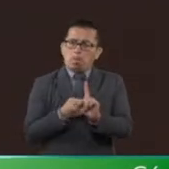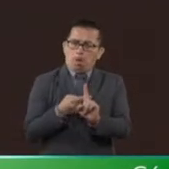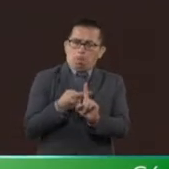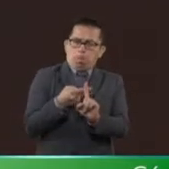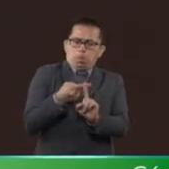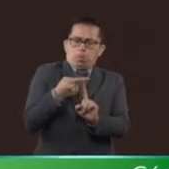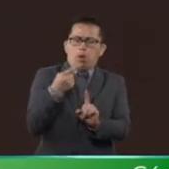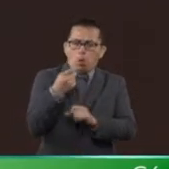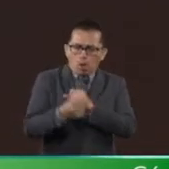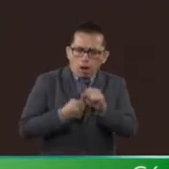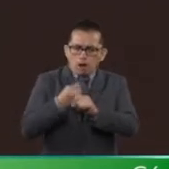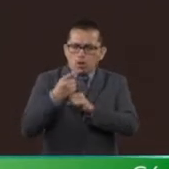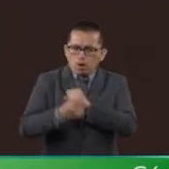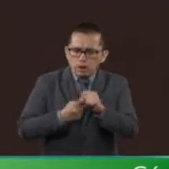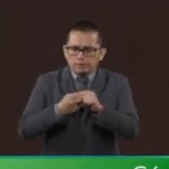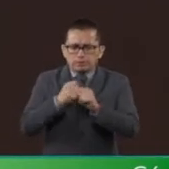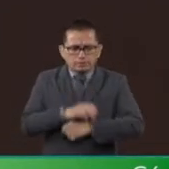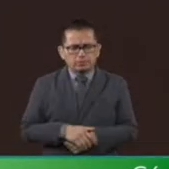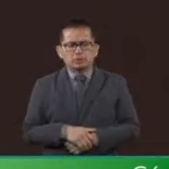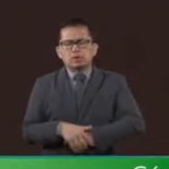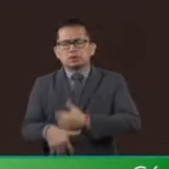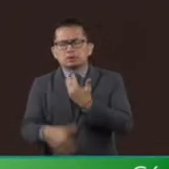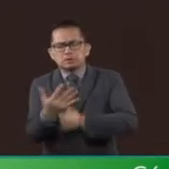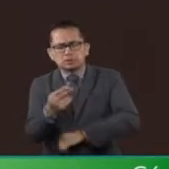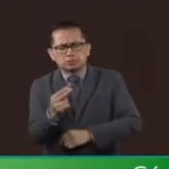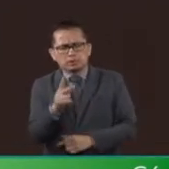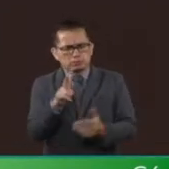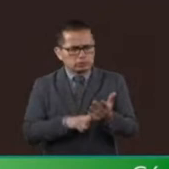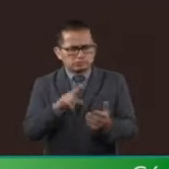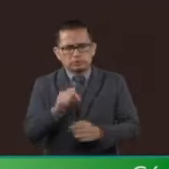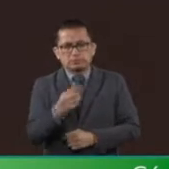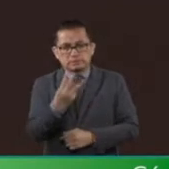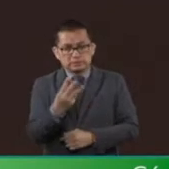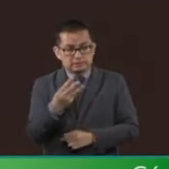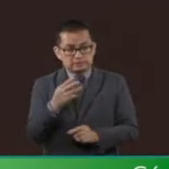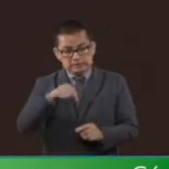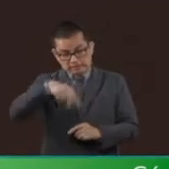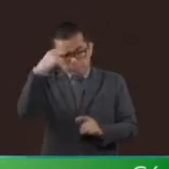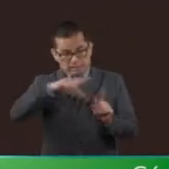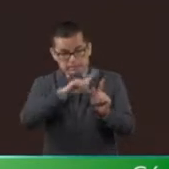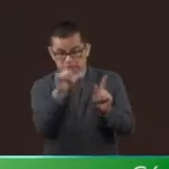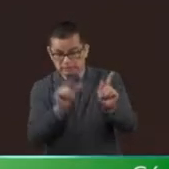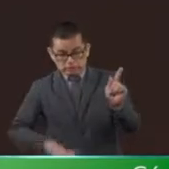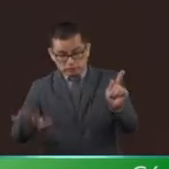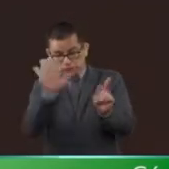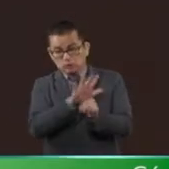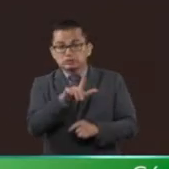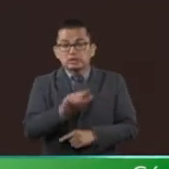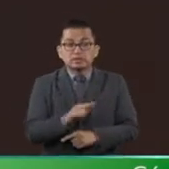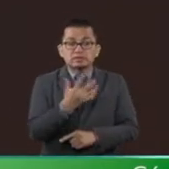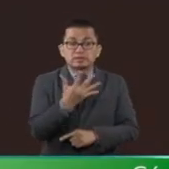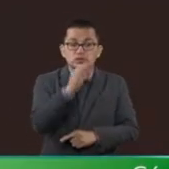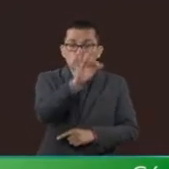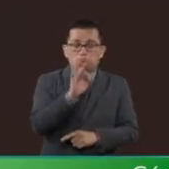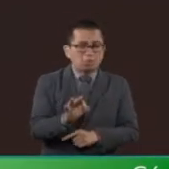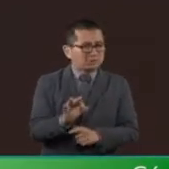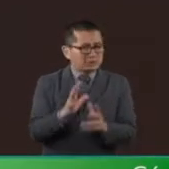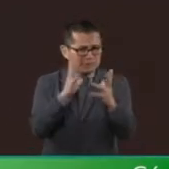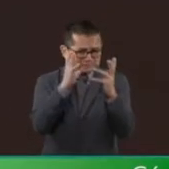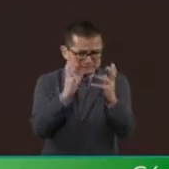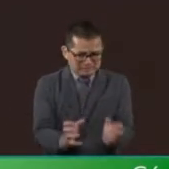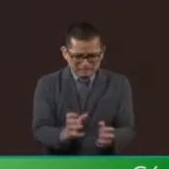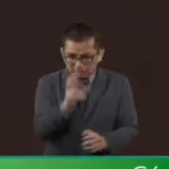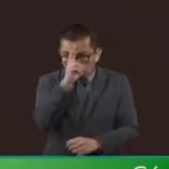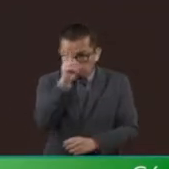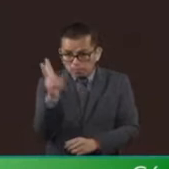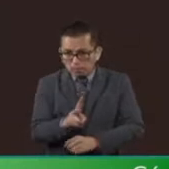de noviembre del 23, por ejemplo, más del 75% del país además estaba enfrentando una sequía anormal. Pero ahí